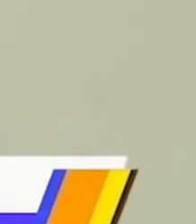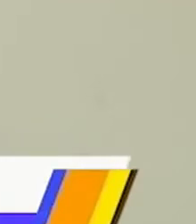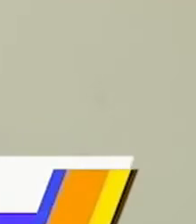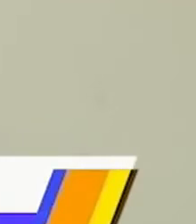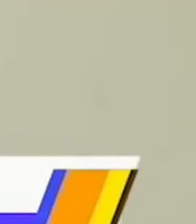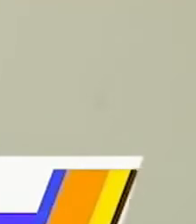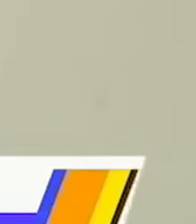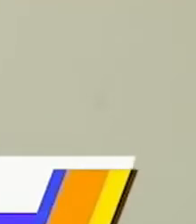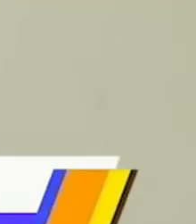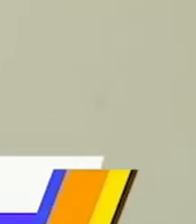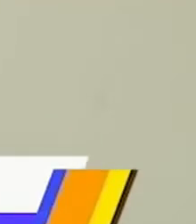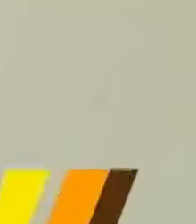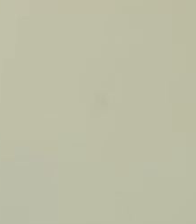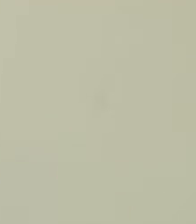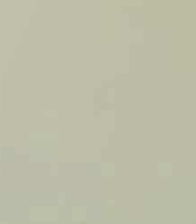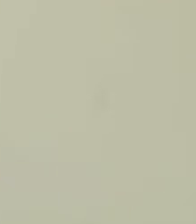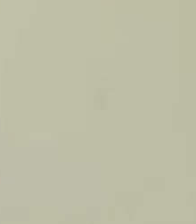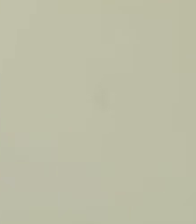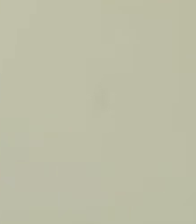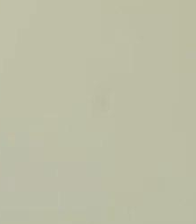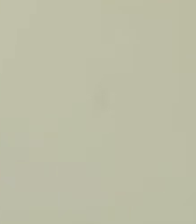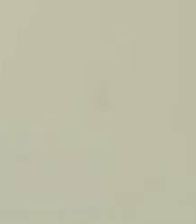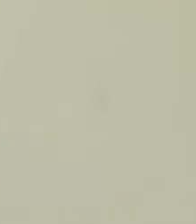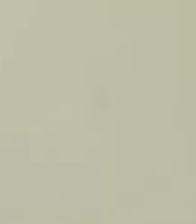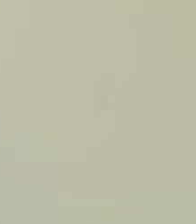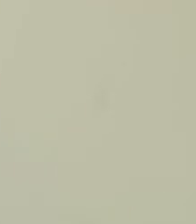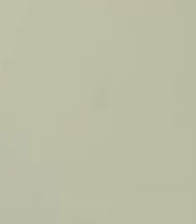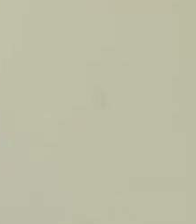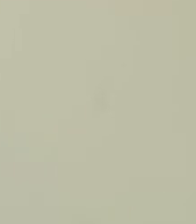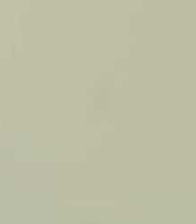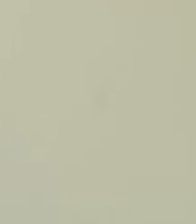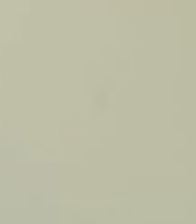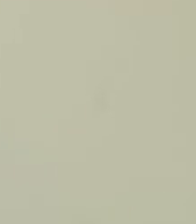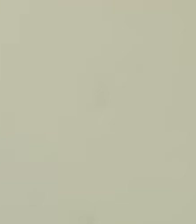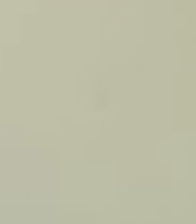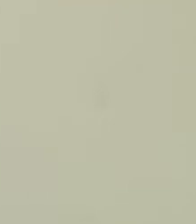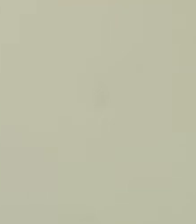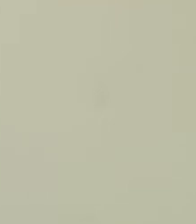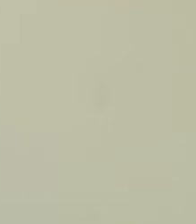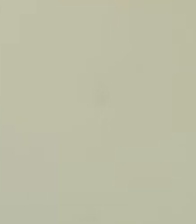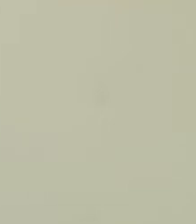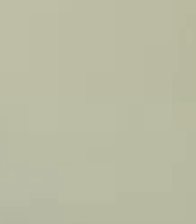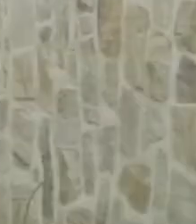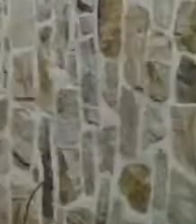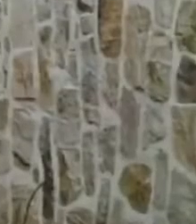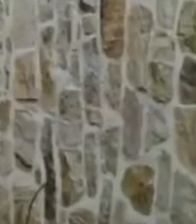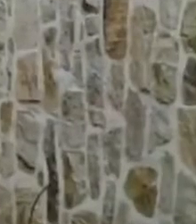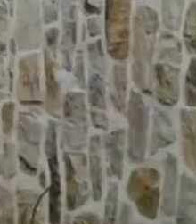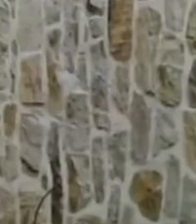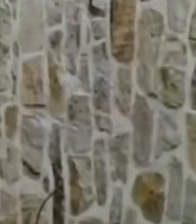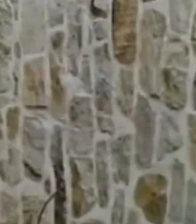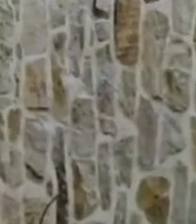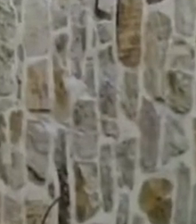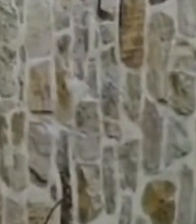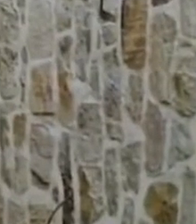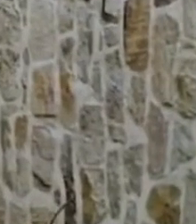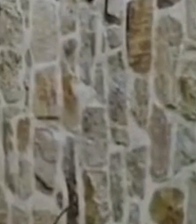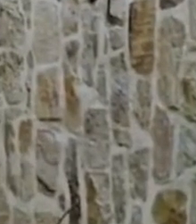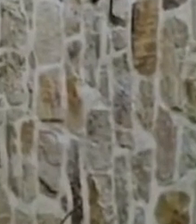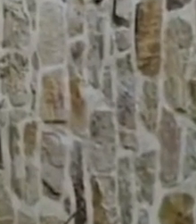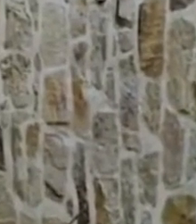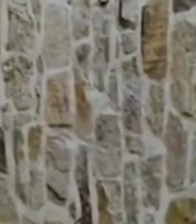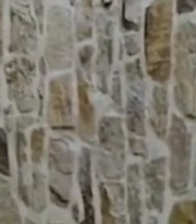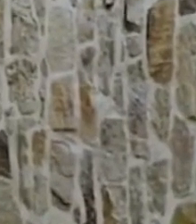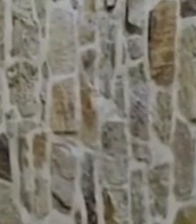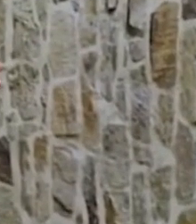trasladamos porque el gobierno local está haciendo esfuerzos para reactivar la economía. Además, vamos a conocer un proyecto turístico